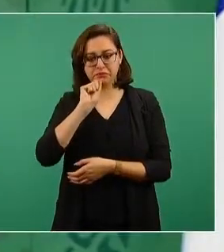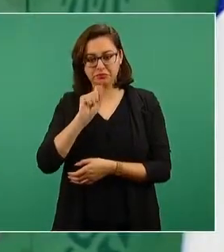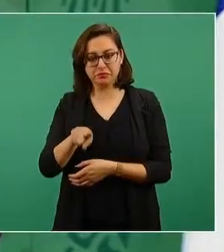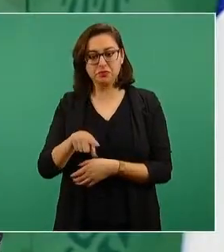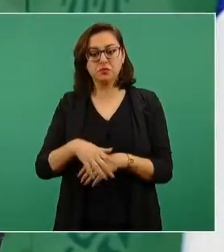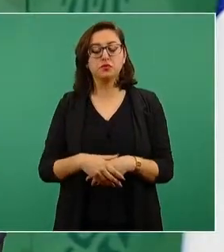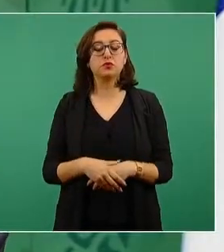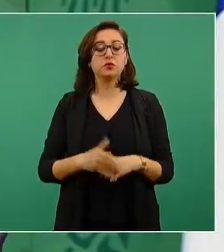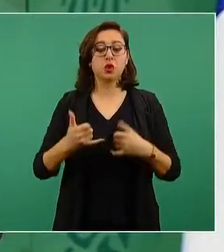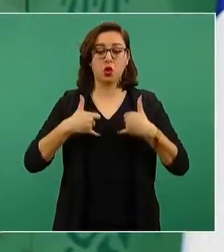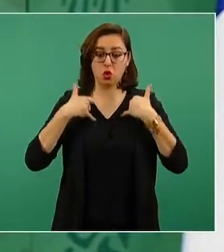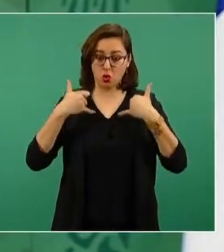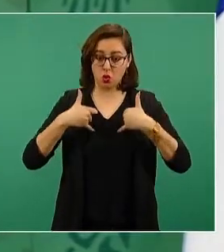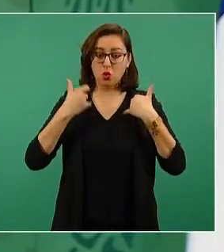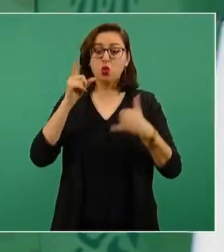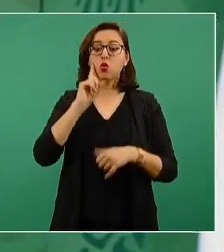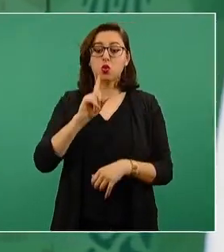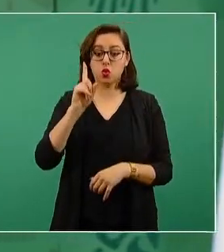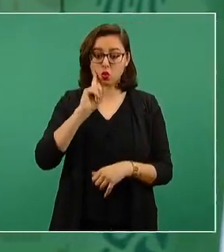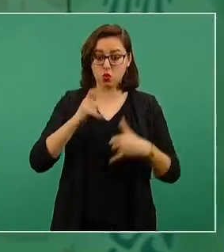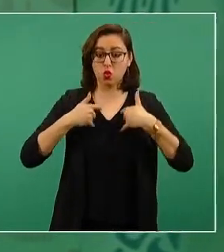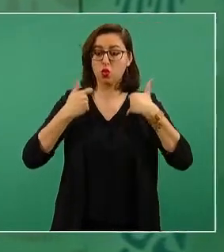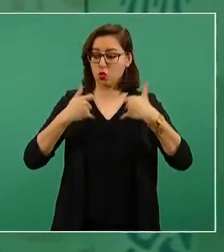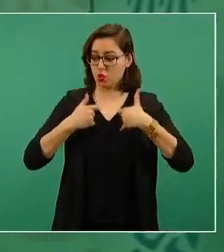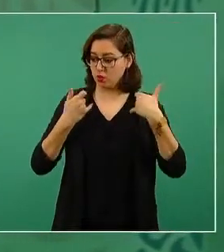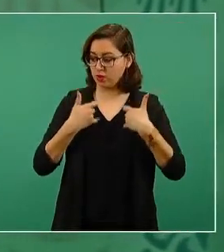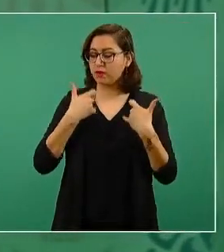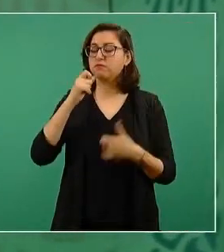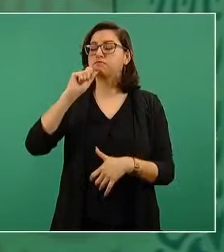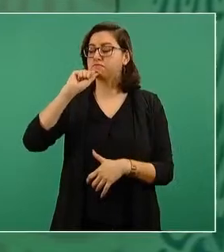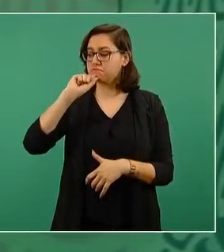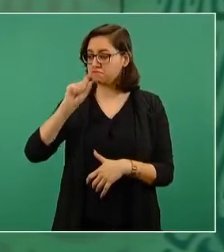Las jóvenes que están